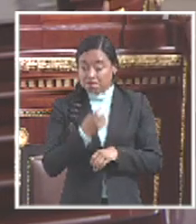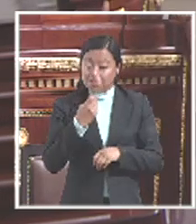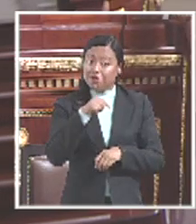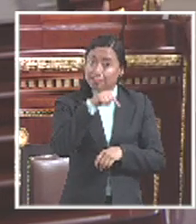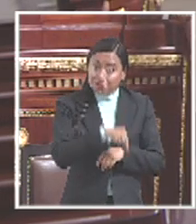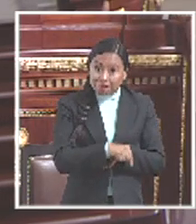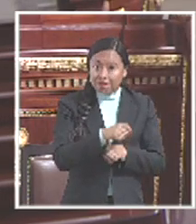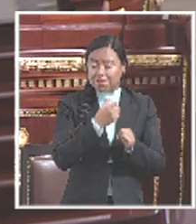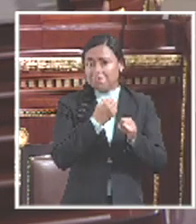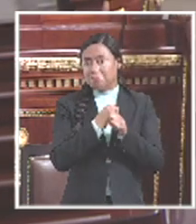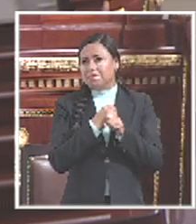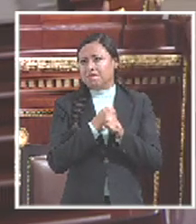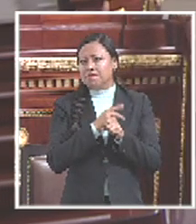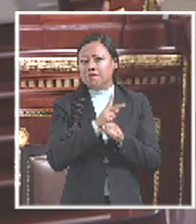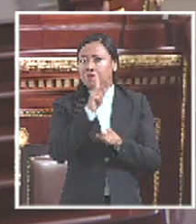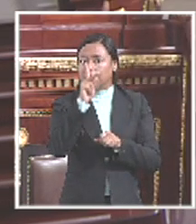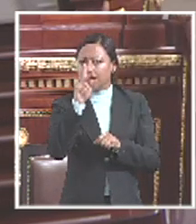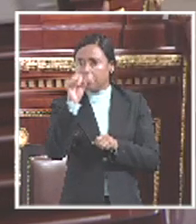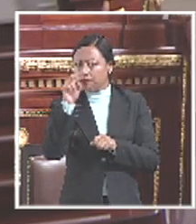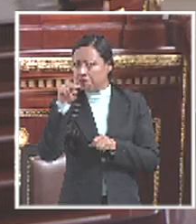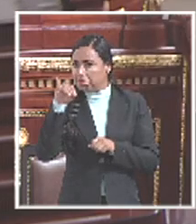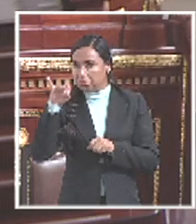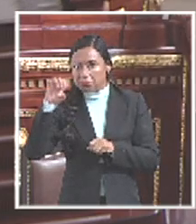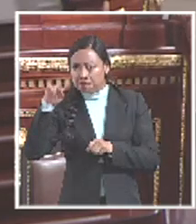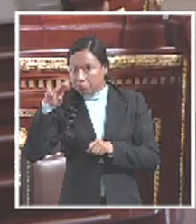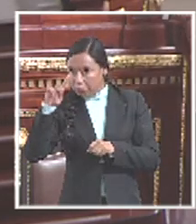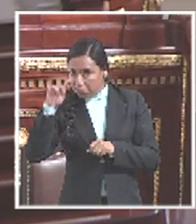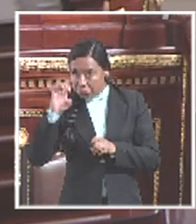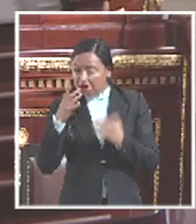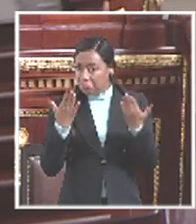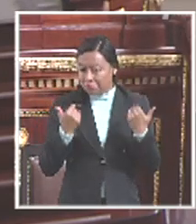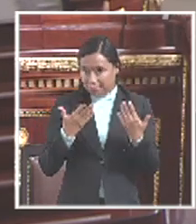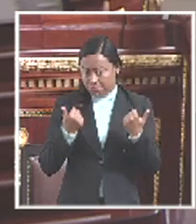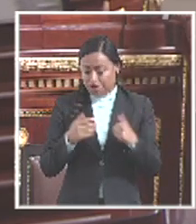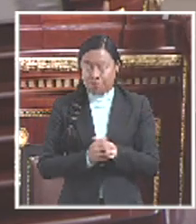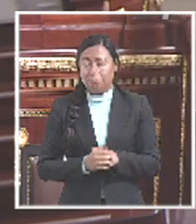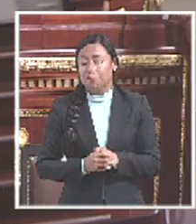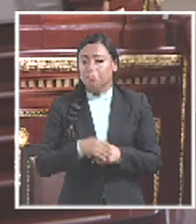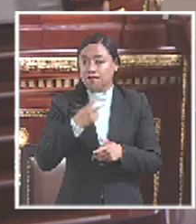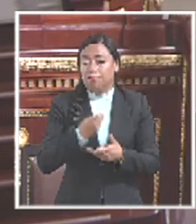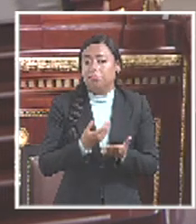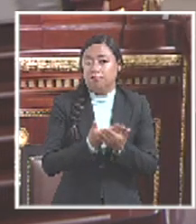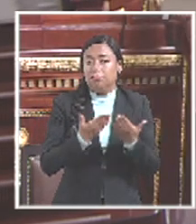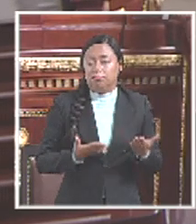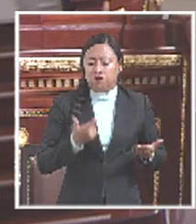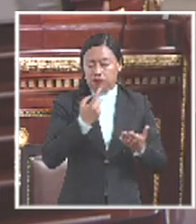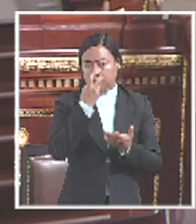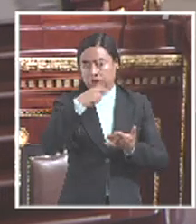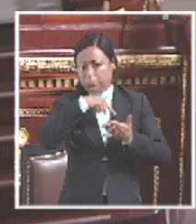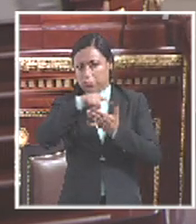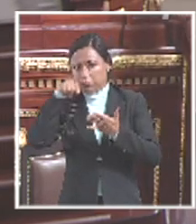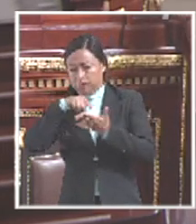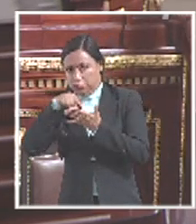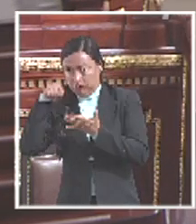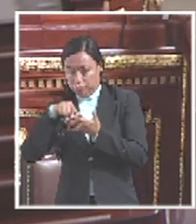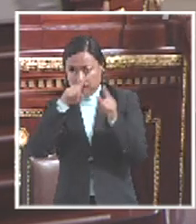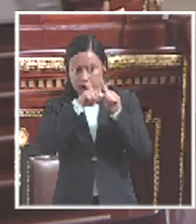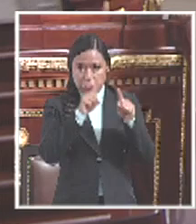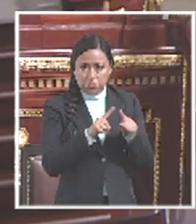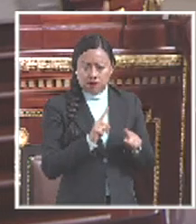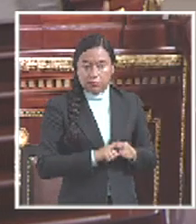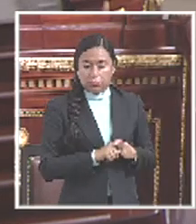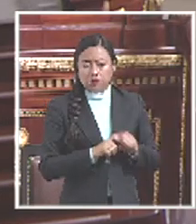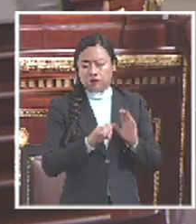que entonces pues hagan uso de esta dinámica ya implementada en estos otros espacios, en el caso